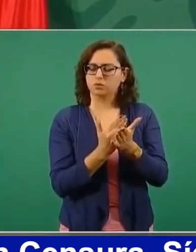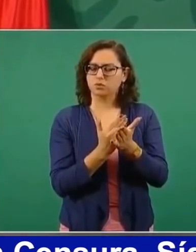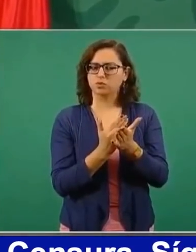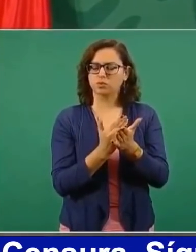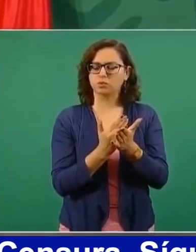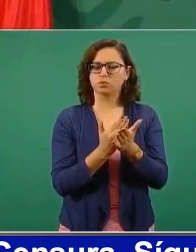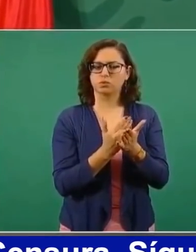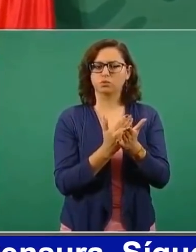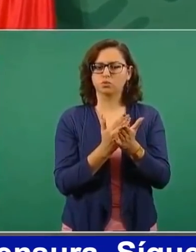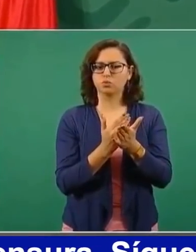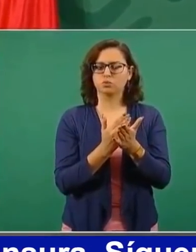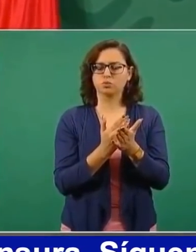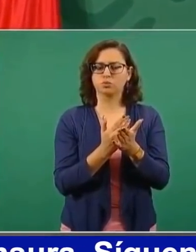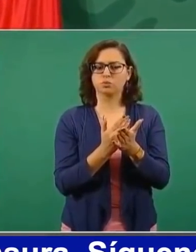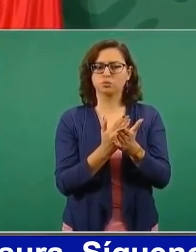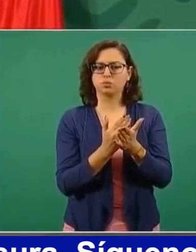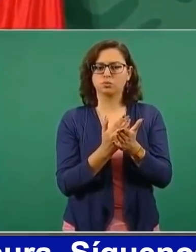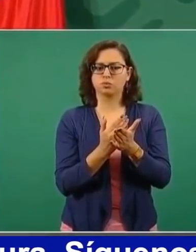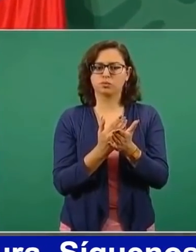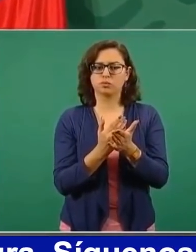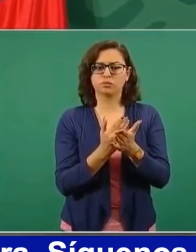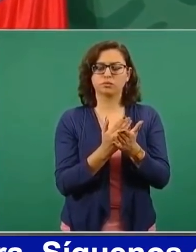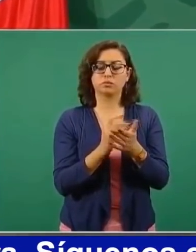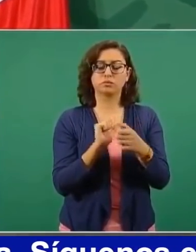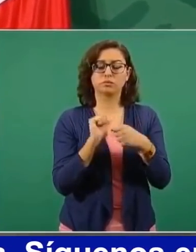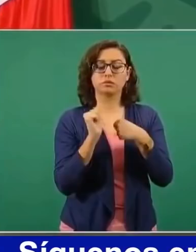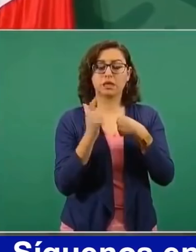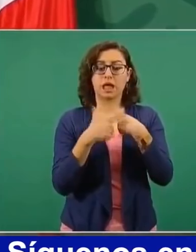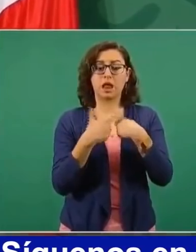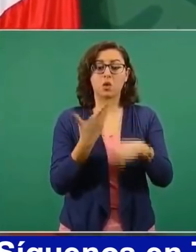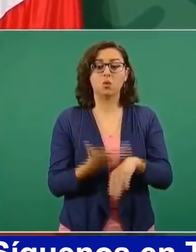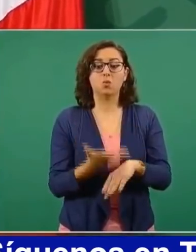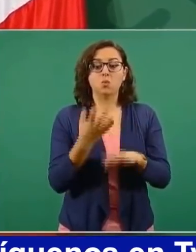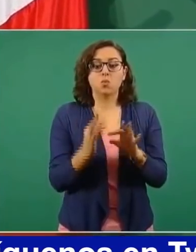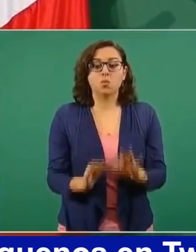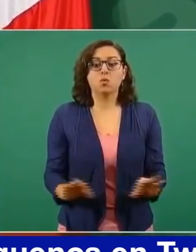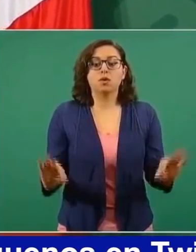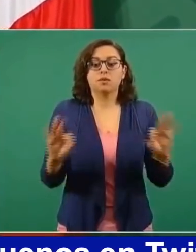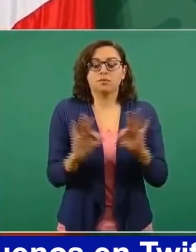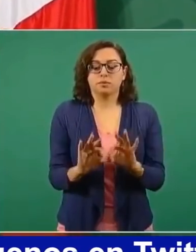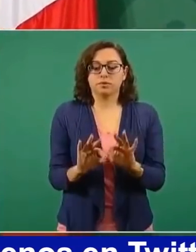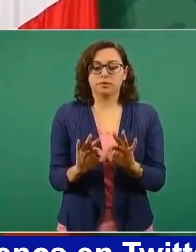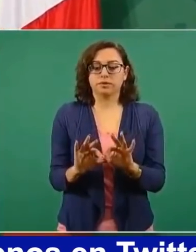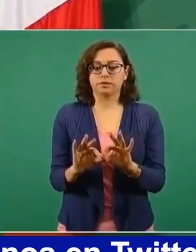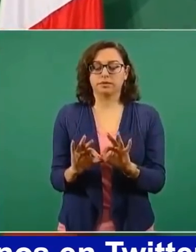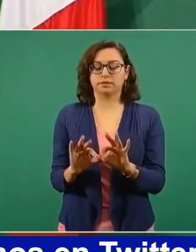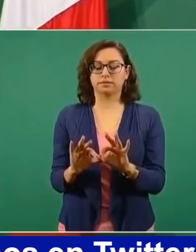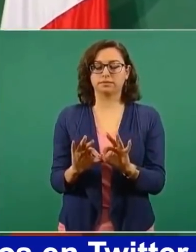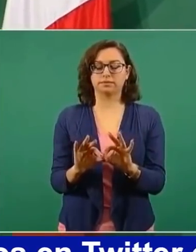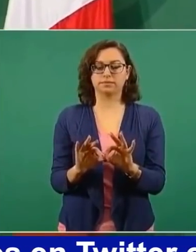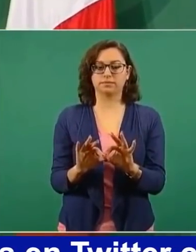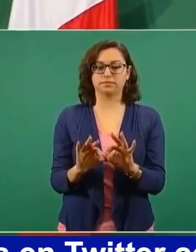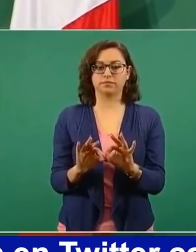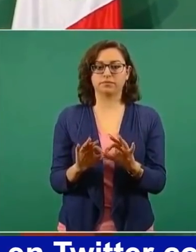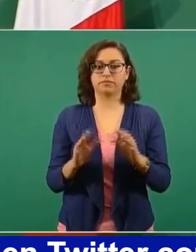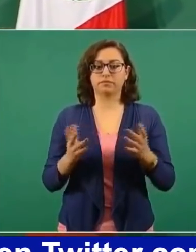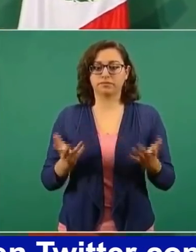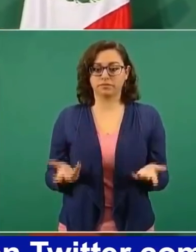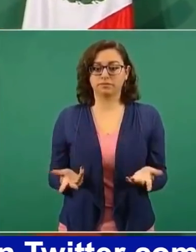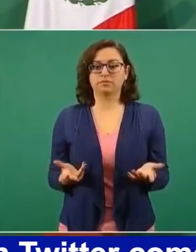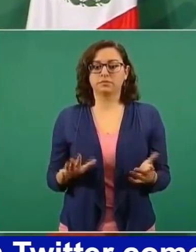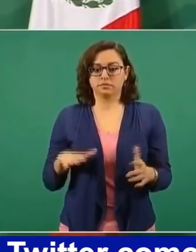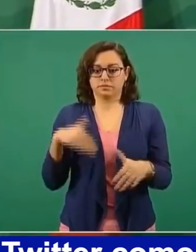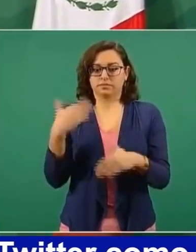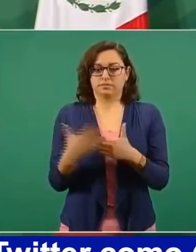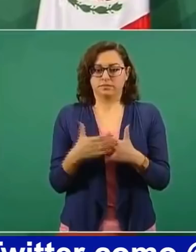en el pago. Y algo muy importante, lo adelanto, aunque se va a informar bien